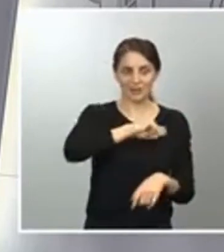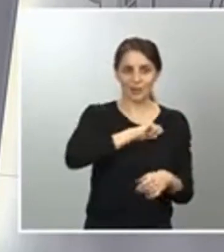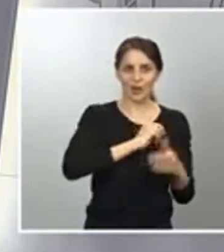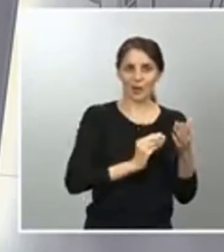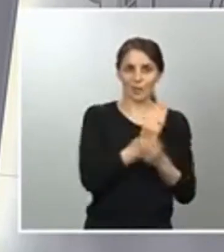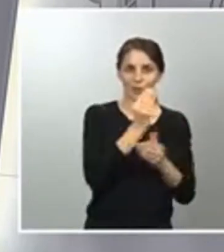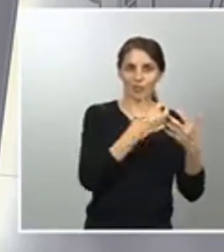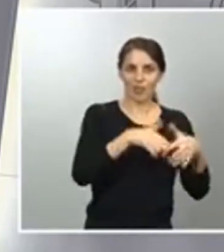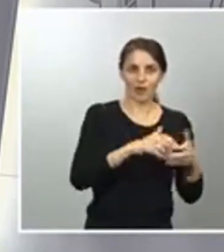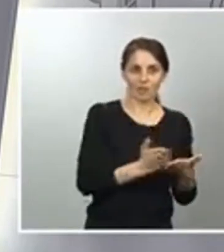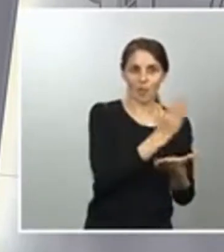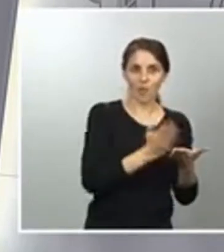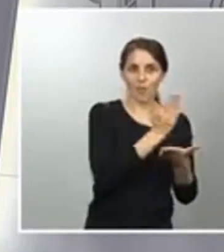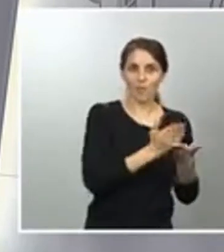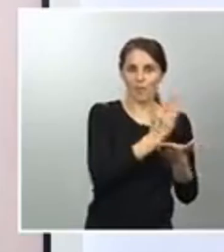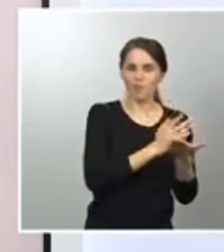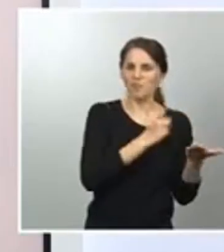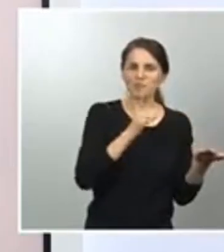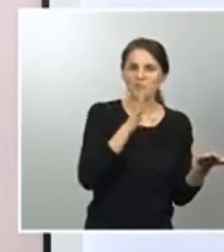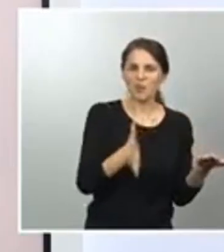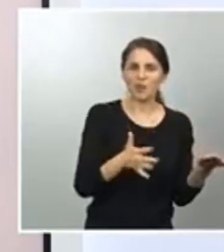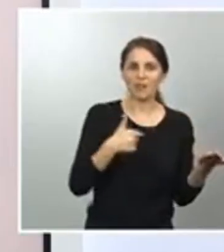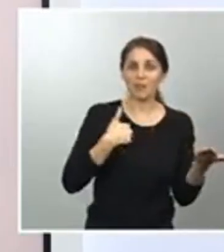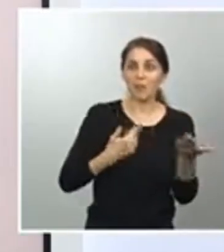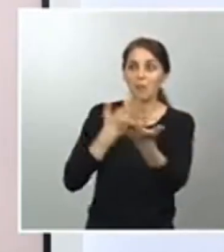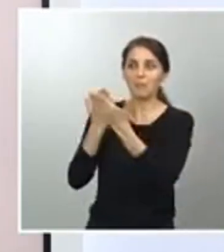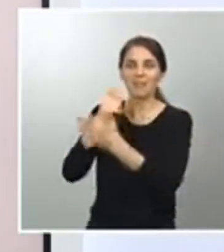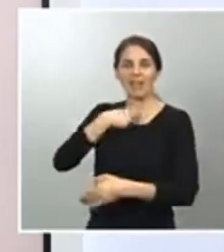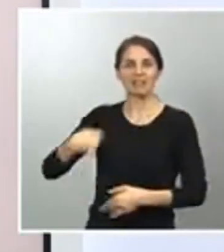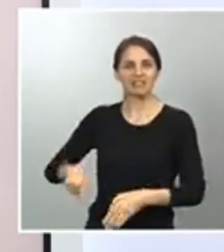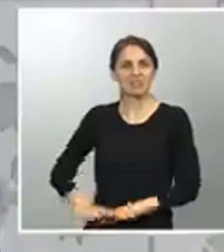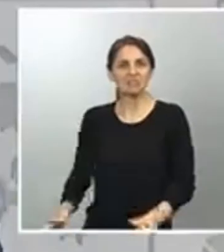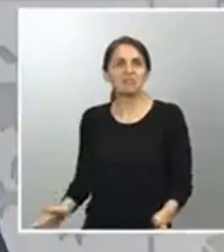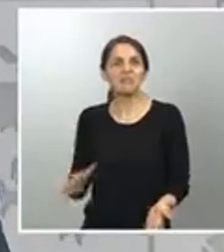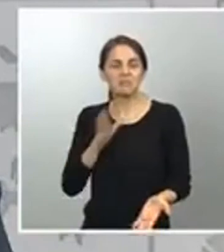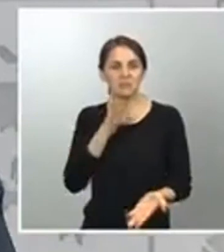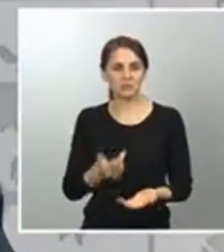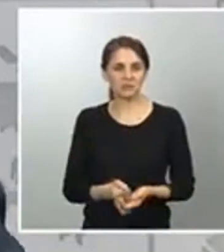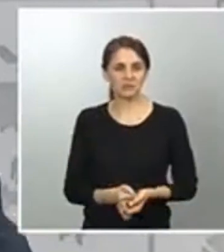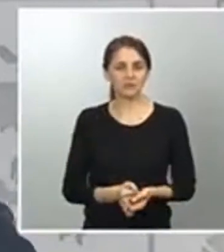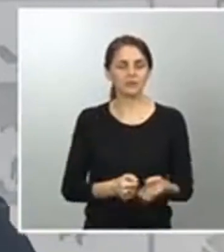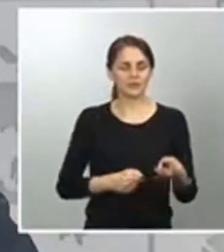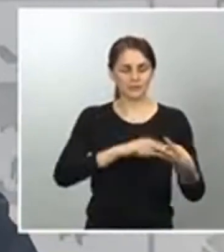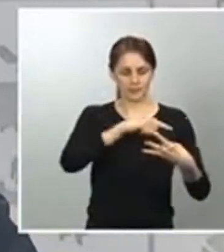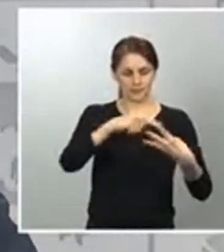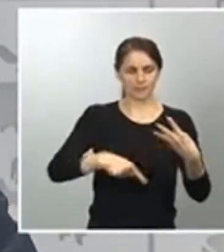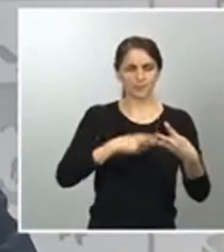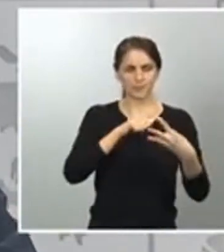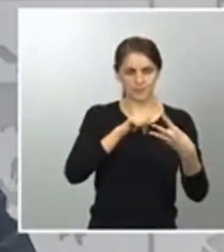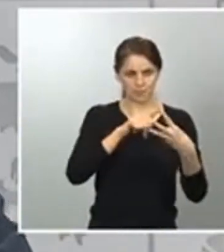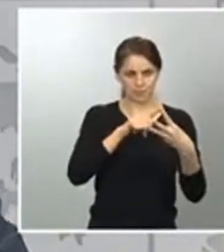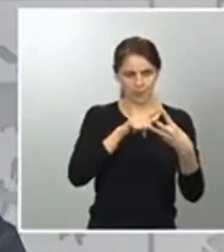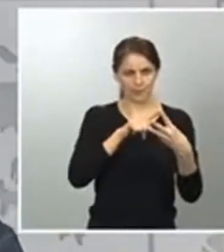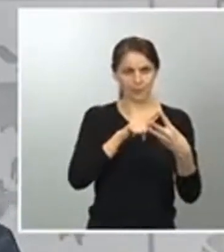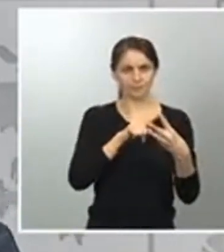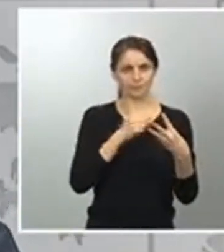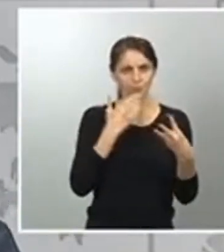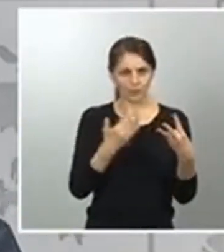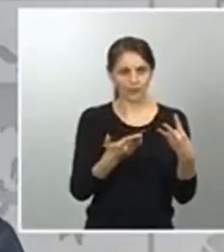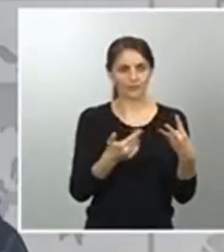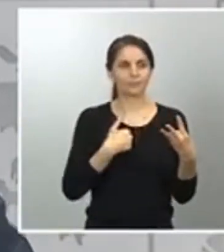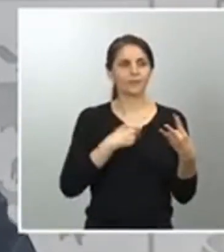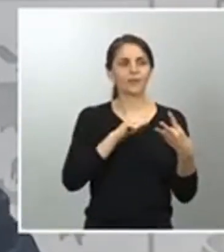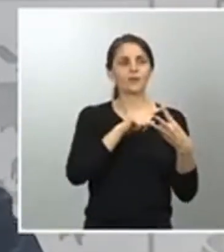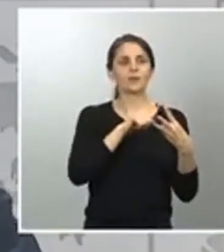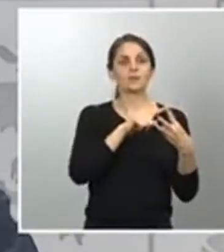China? Muchas gracias. Muchas gracias, Laura, por tus preguntas. En relación con la primera de las cuestiones, honestamente lo preguntaré al